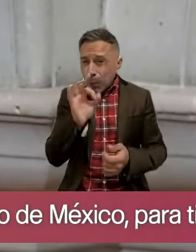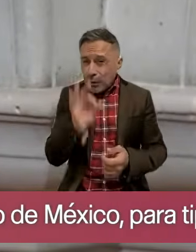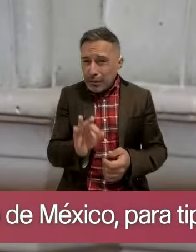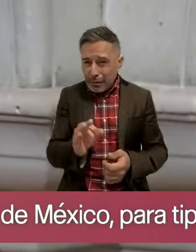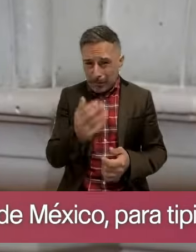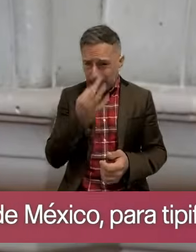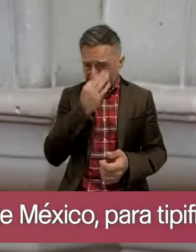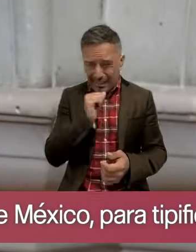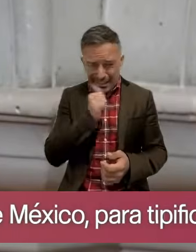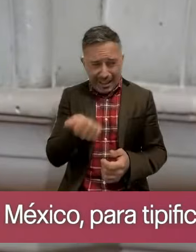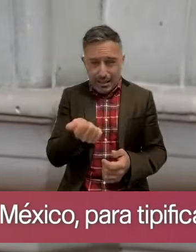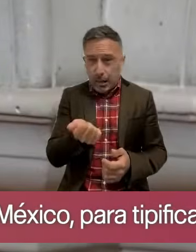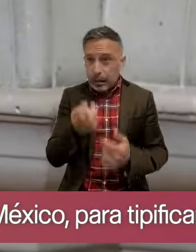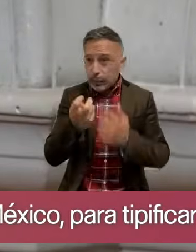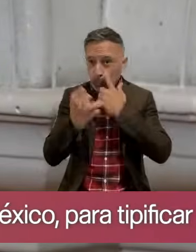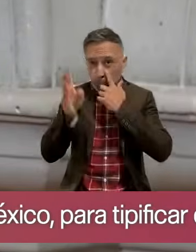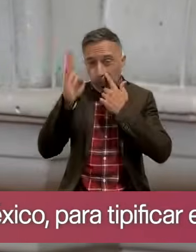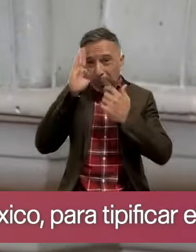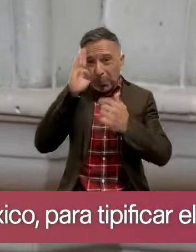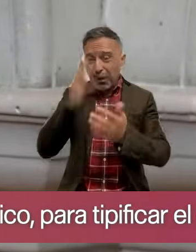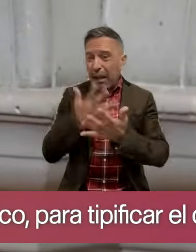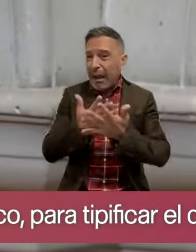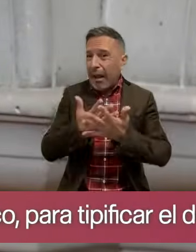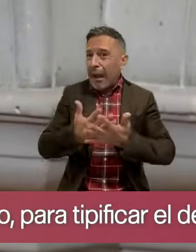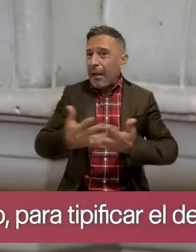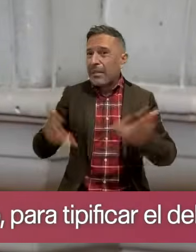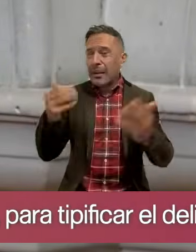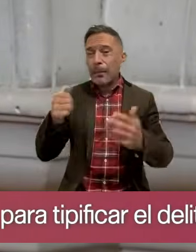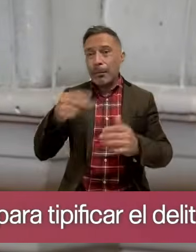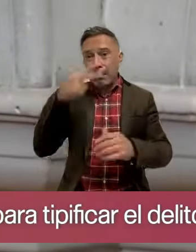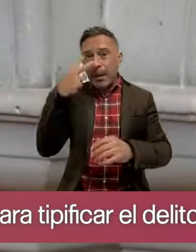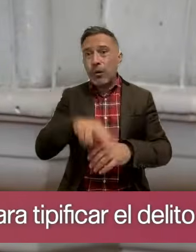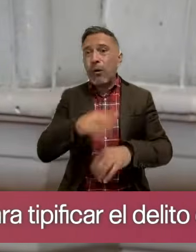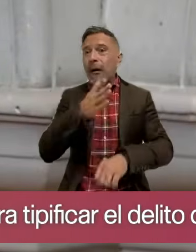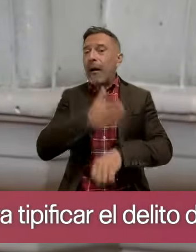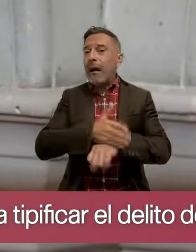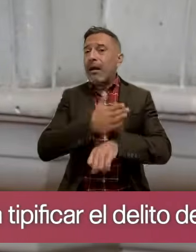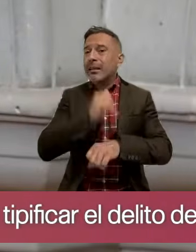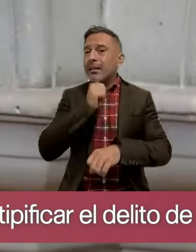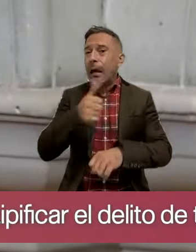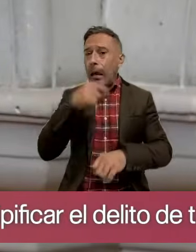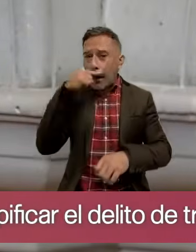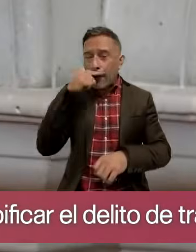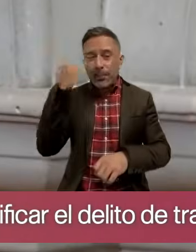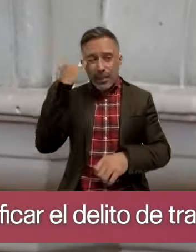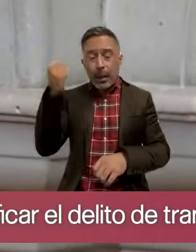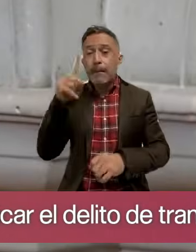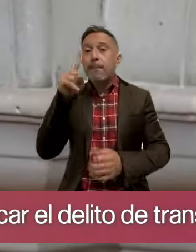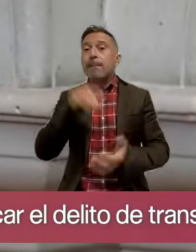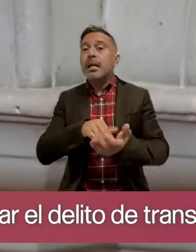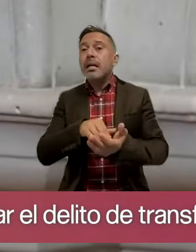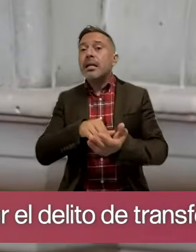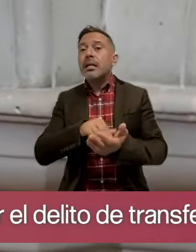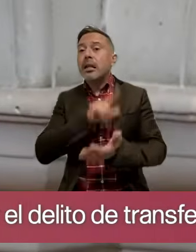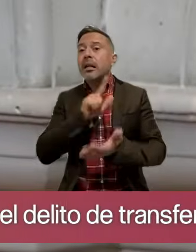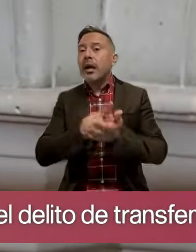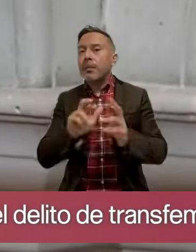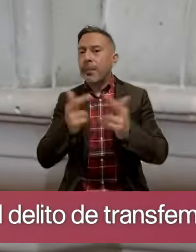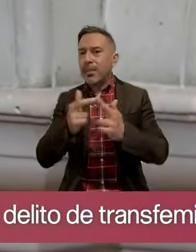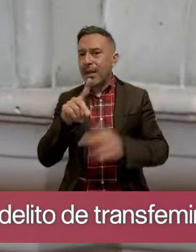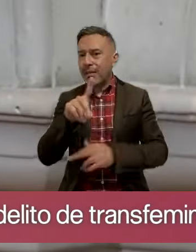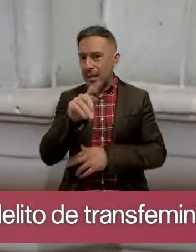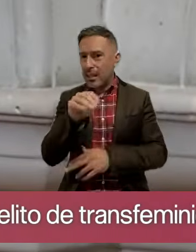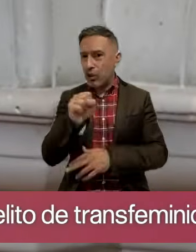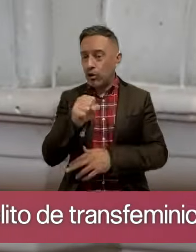es la impunidad en México. Para ponerlo en perspectiva, de 1,000 delitos que se cometen, solamente